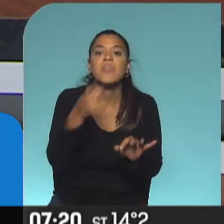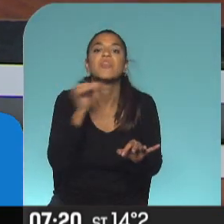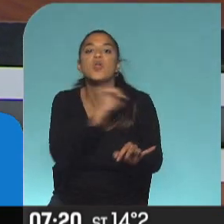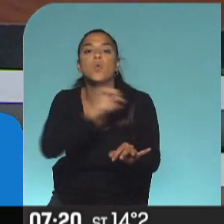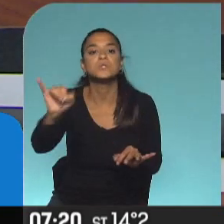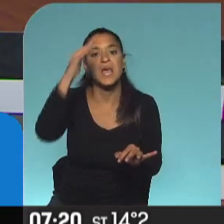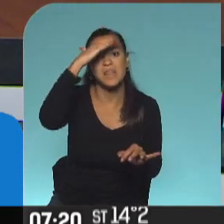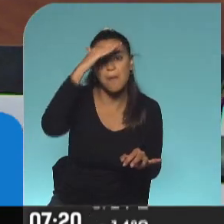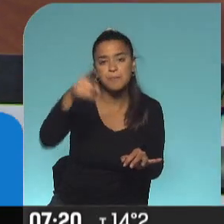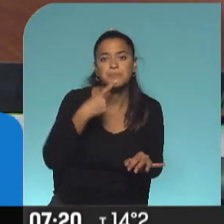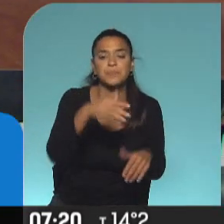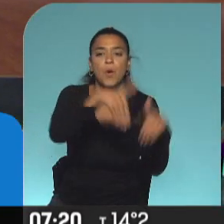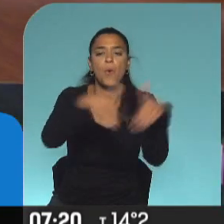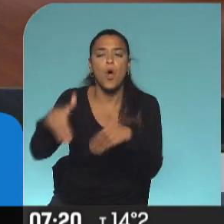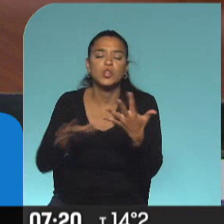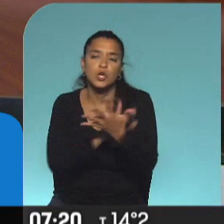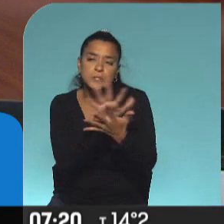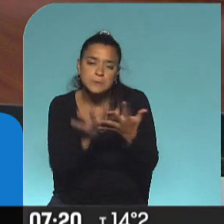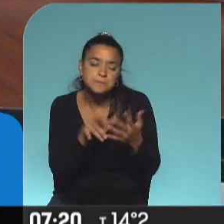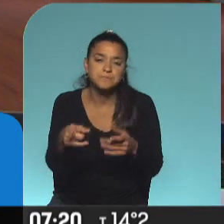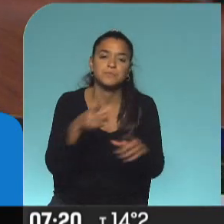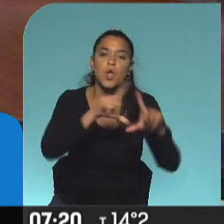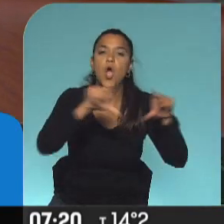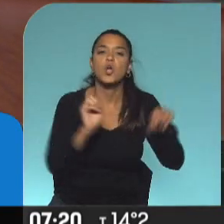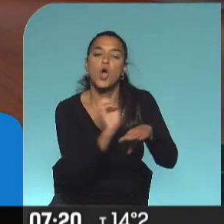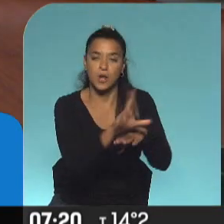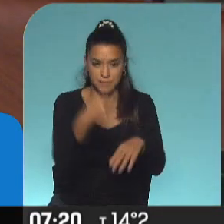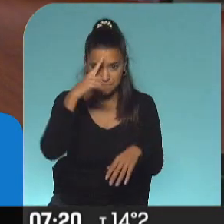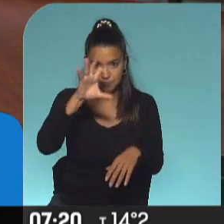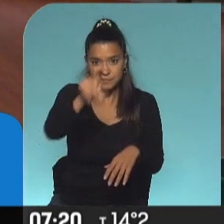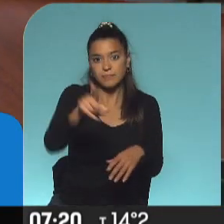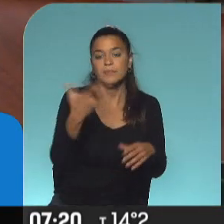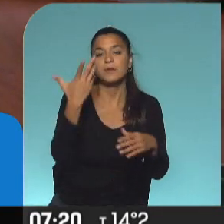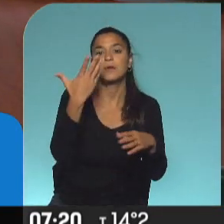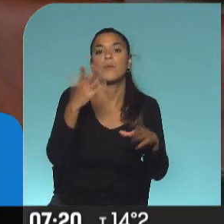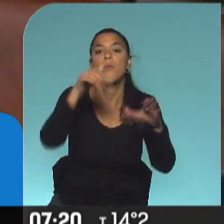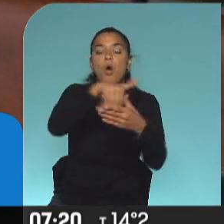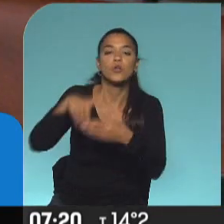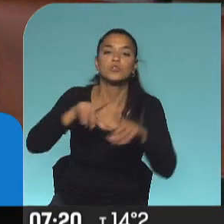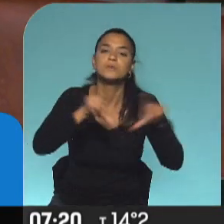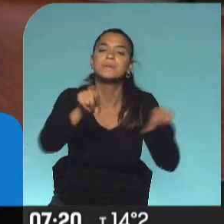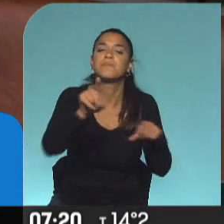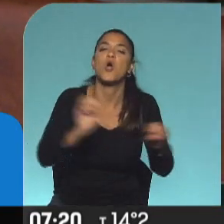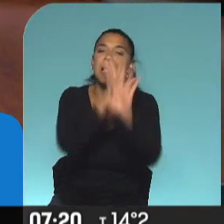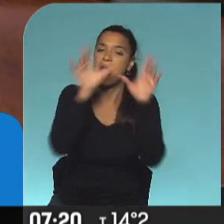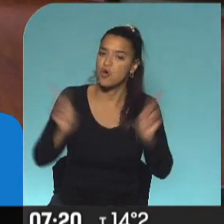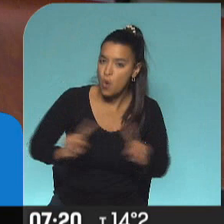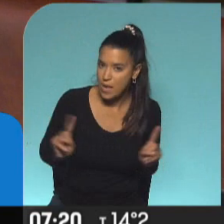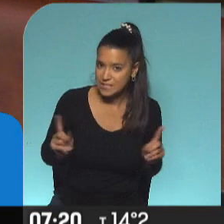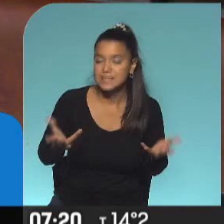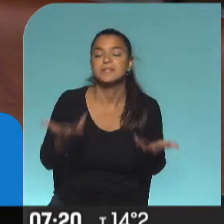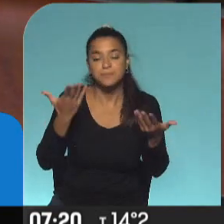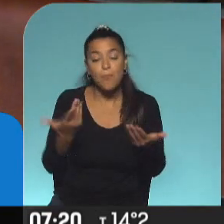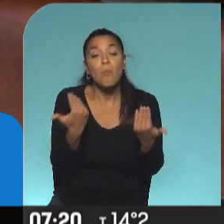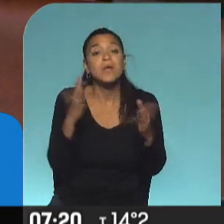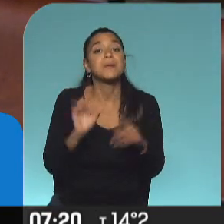de Trump de que el voto está amañado, que el voto por correo, recordemos que en Estados Unidos se vota por correo, no es lo suficientemente transparente, etcétera, lo cual puede hacer